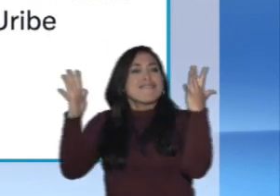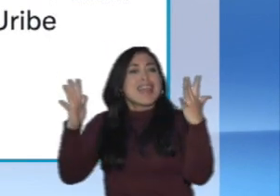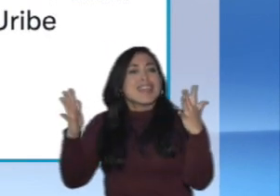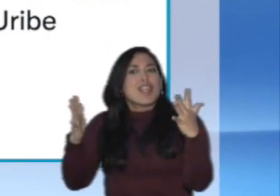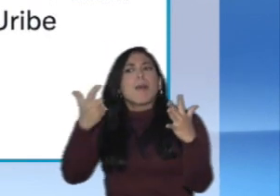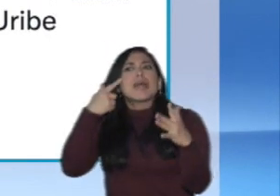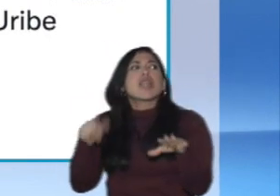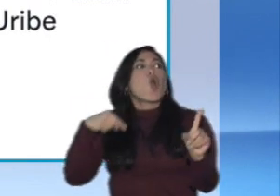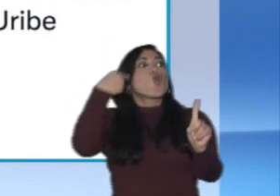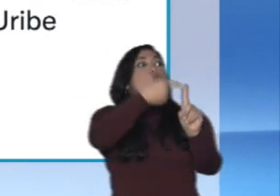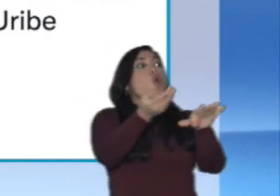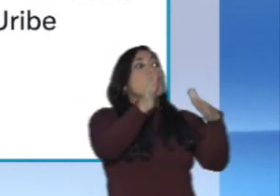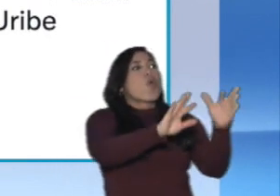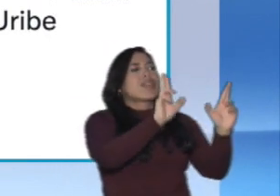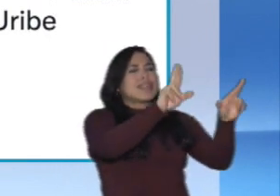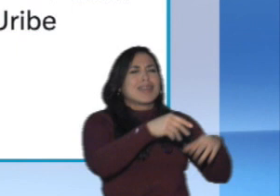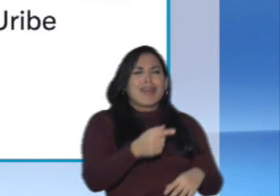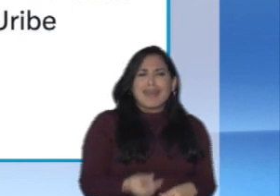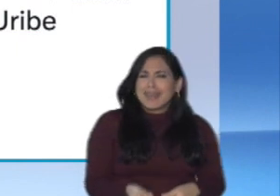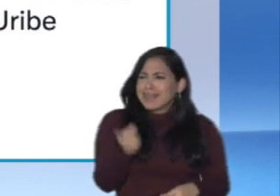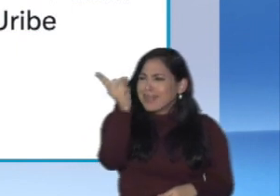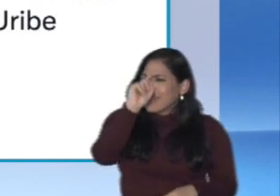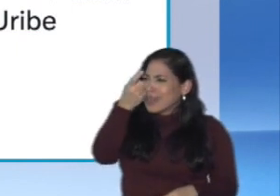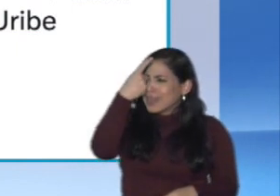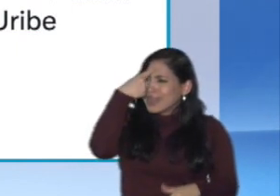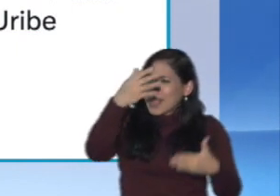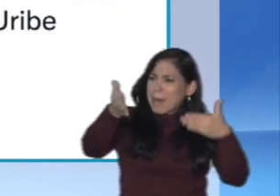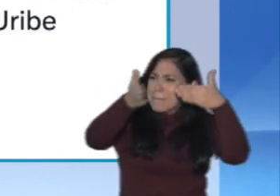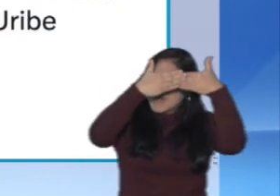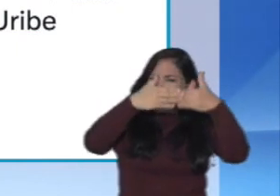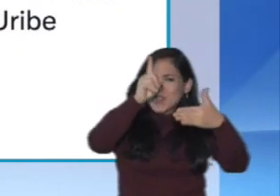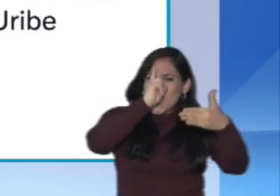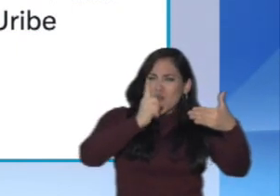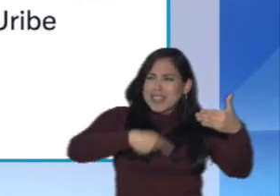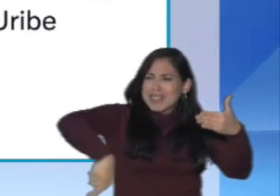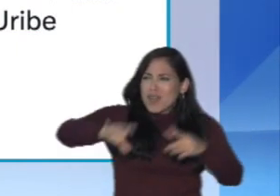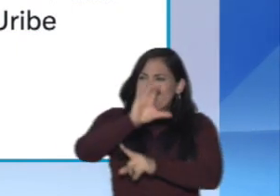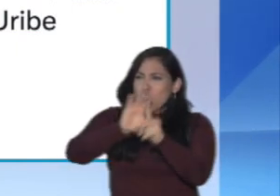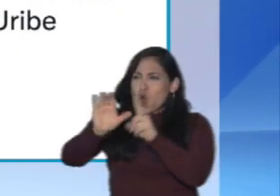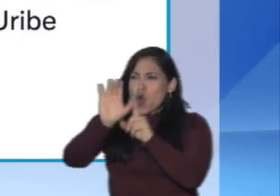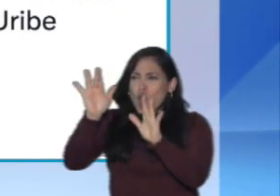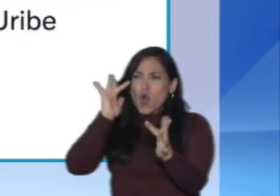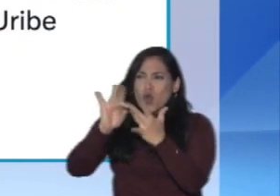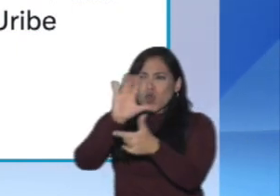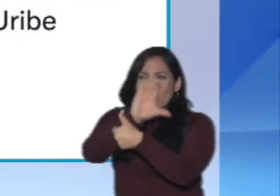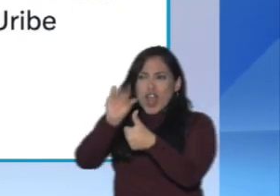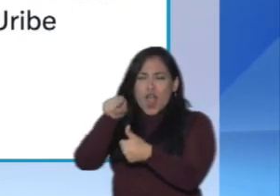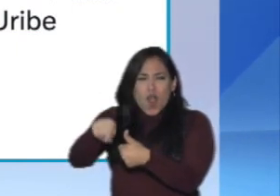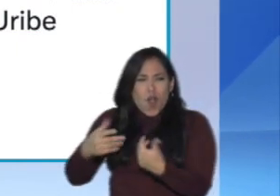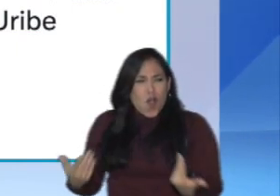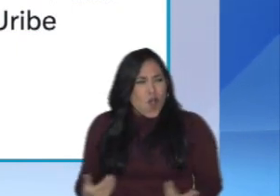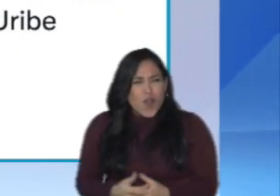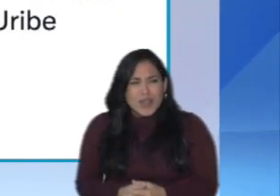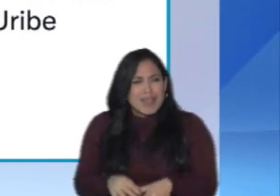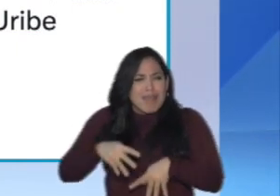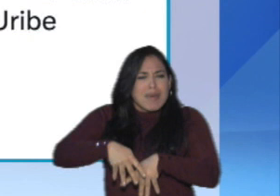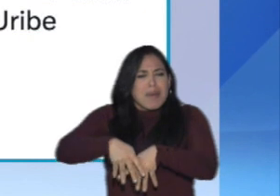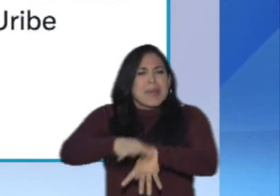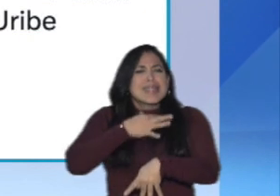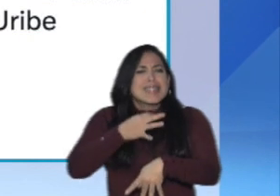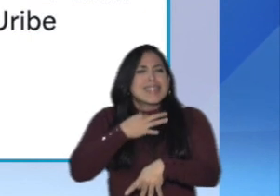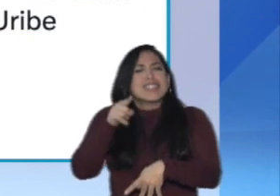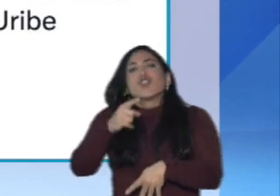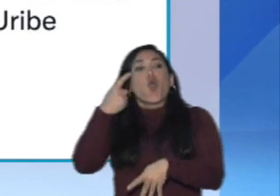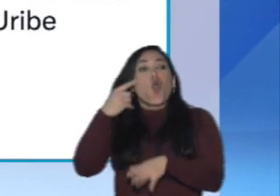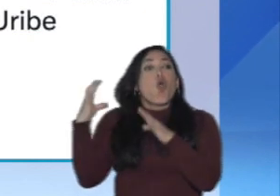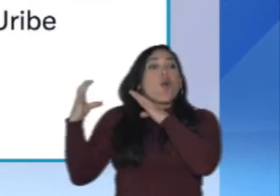carnaval en amenaza de muerte, limitado mental. Transmití una marcha y en ella una parodia. El ataúd